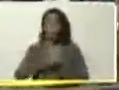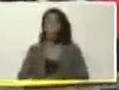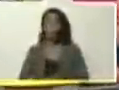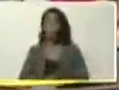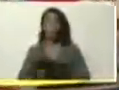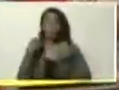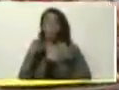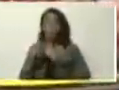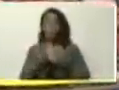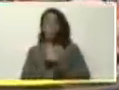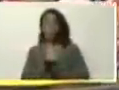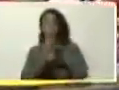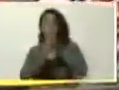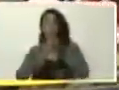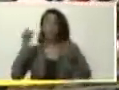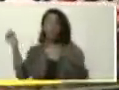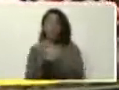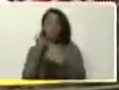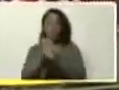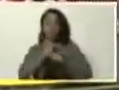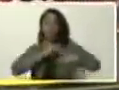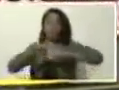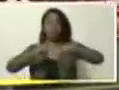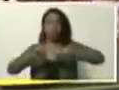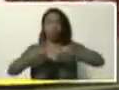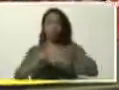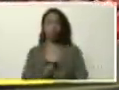para que los dirija y los gestione.